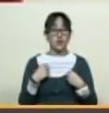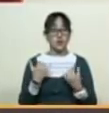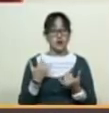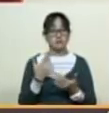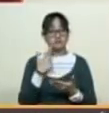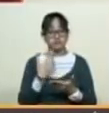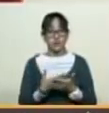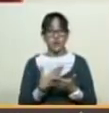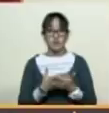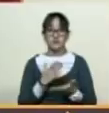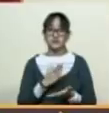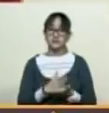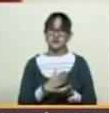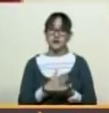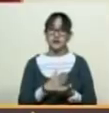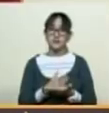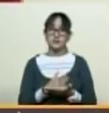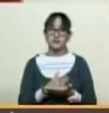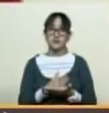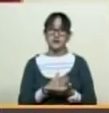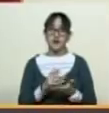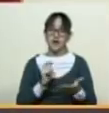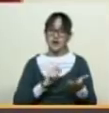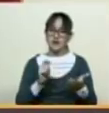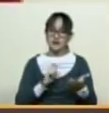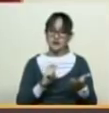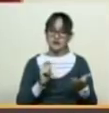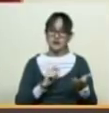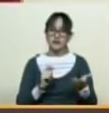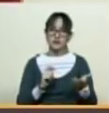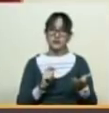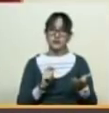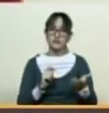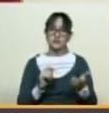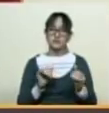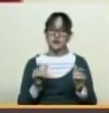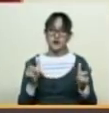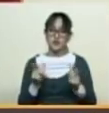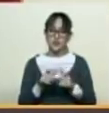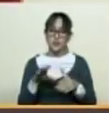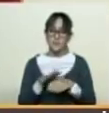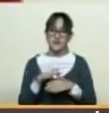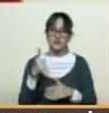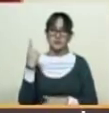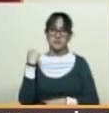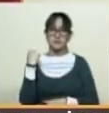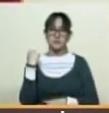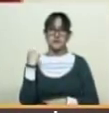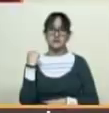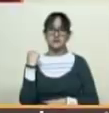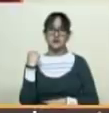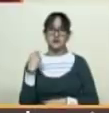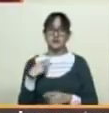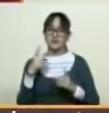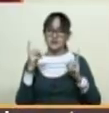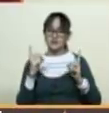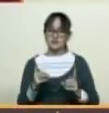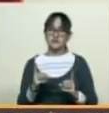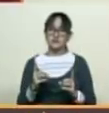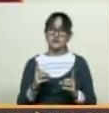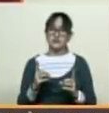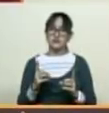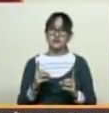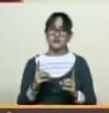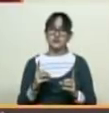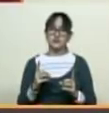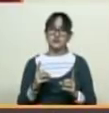planteada constantemente, por tanto por escrito como en la reunión del martes pasado, hemos decidido